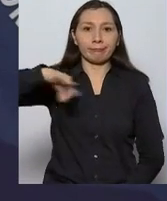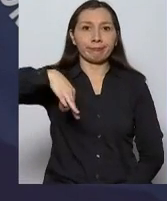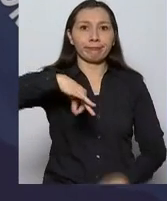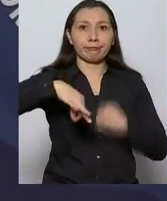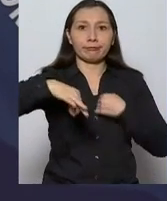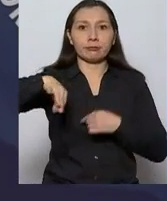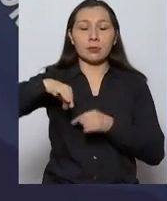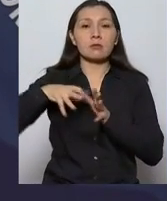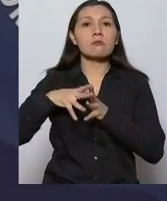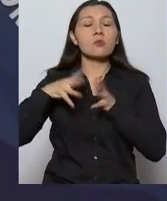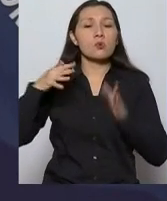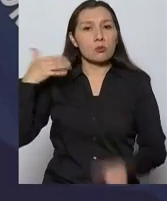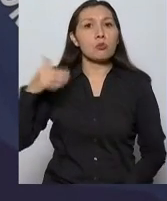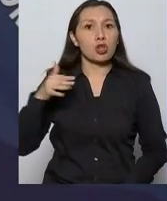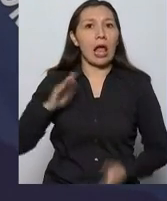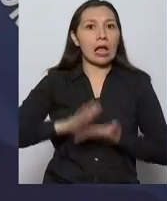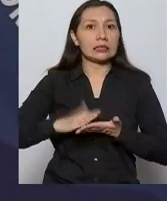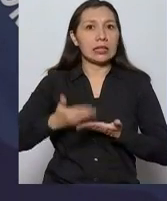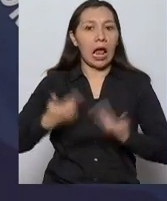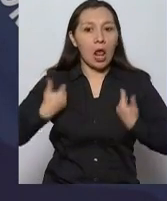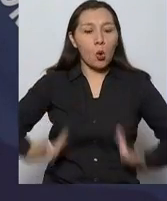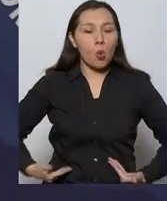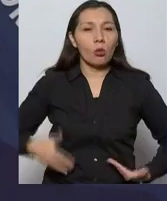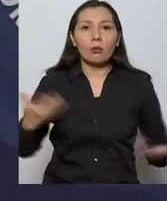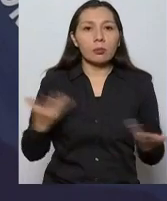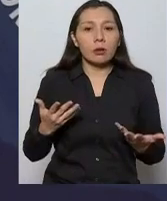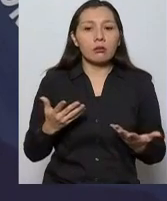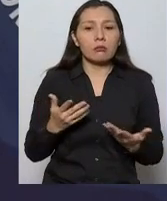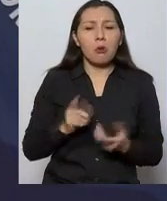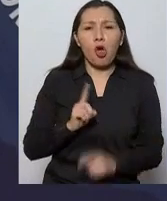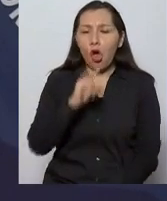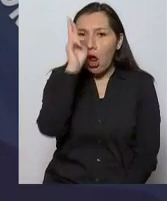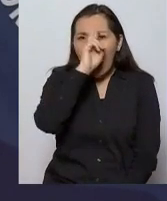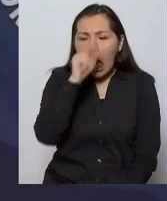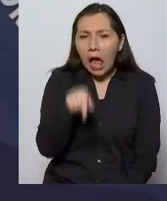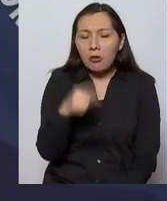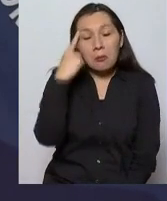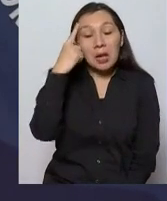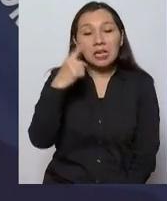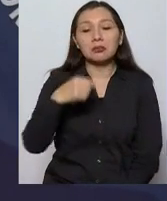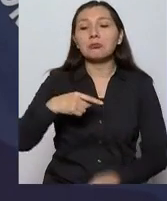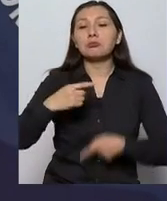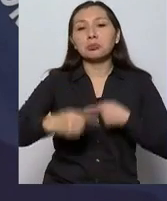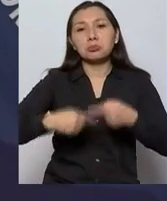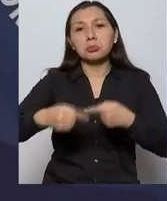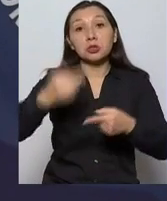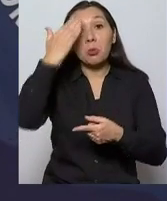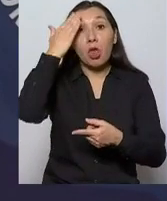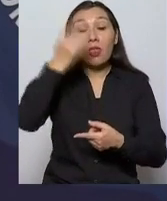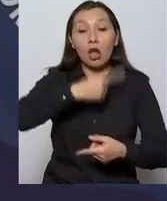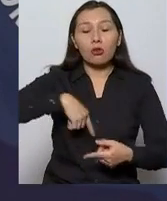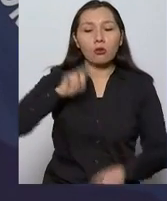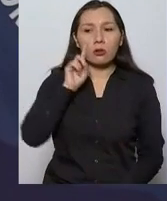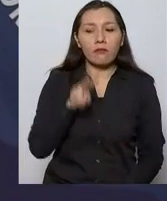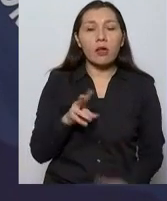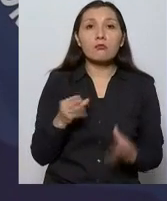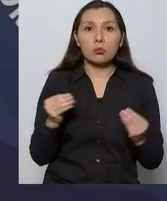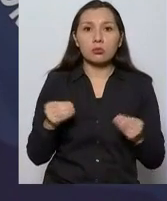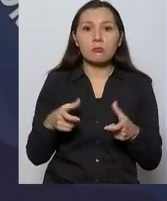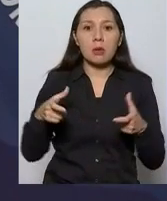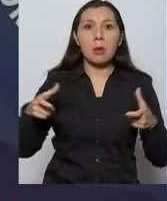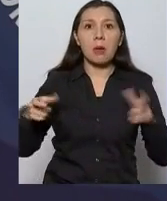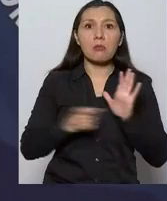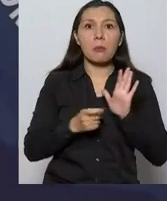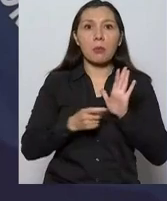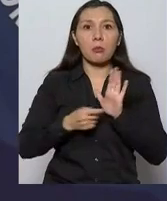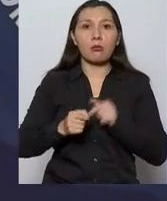epidemiológica mayúscula. Y no nos extrañe que en el curso de los días nosotros veamos muchos más